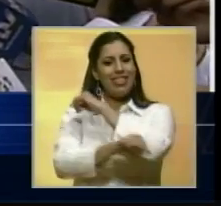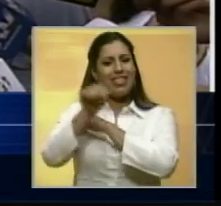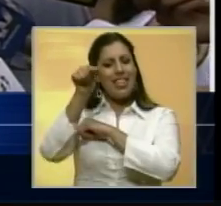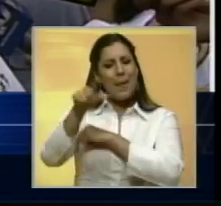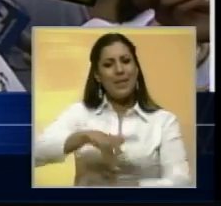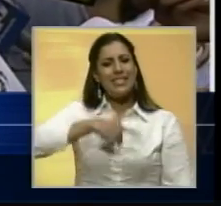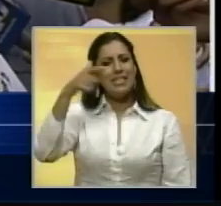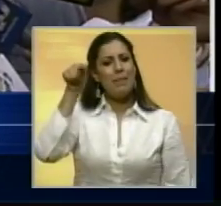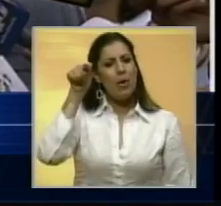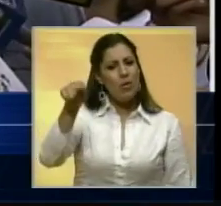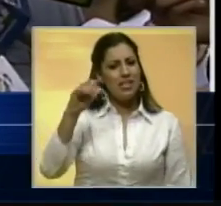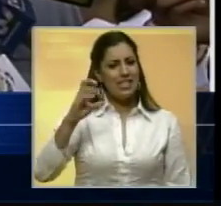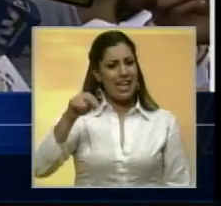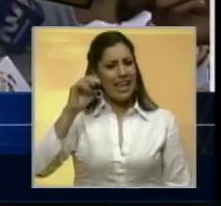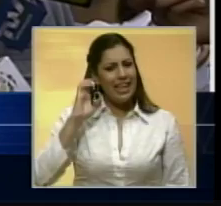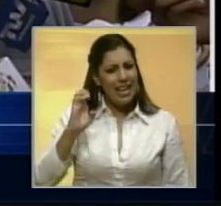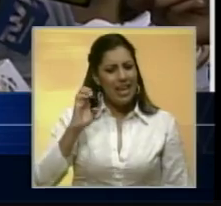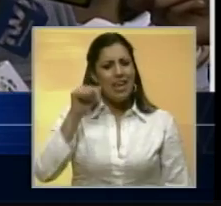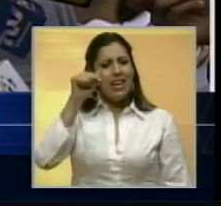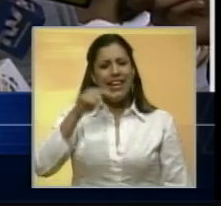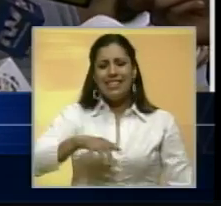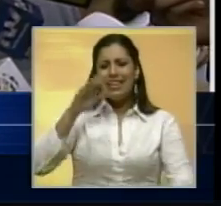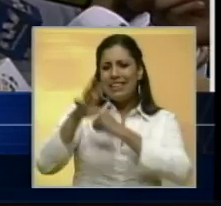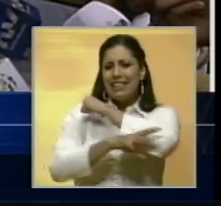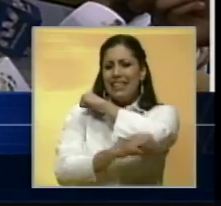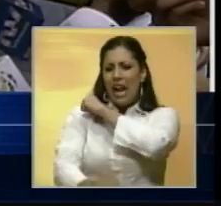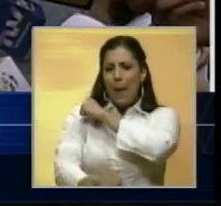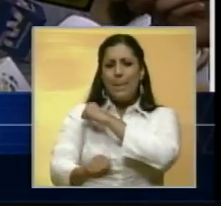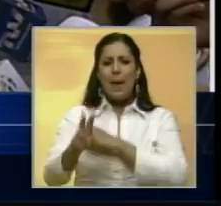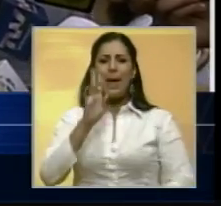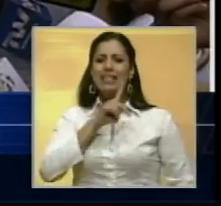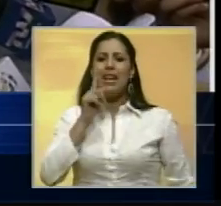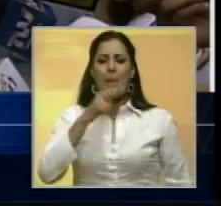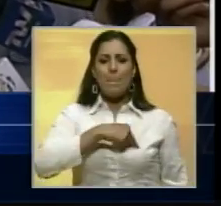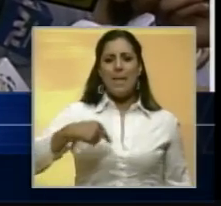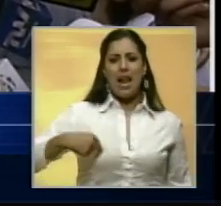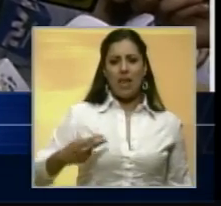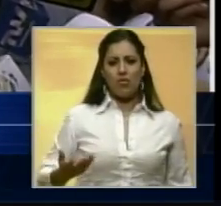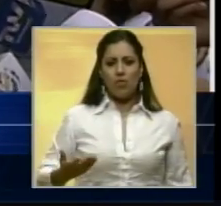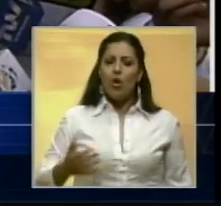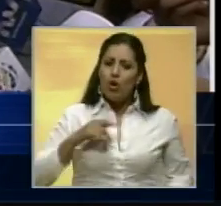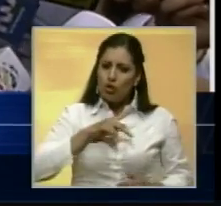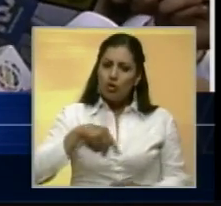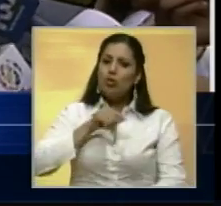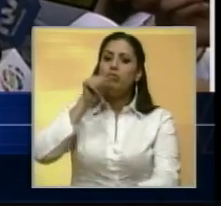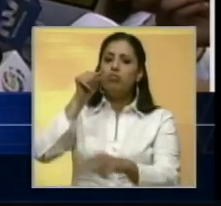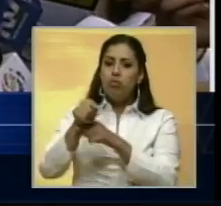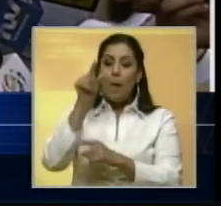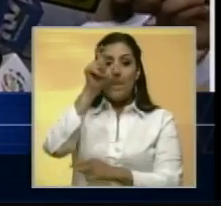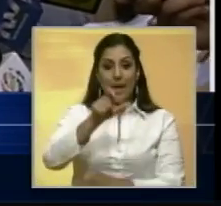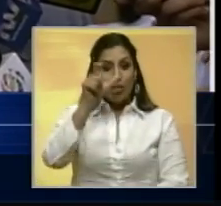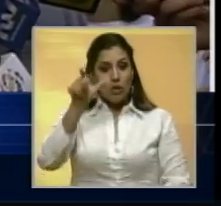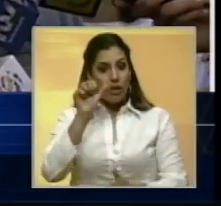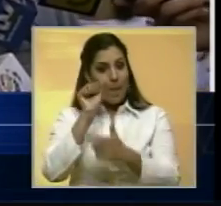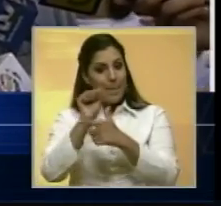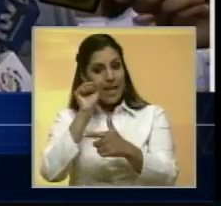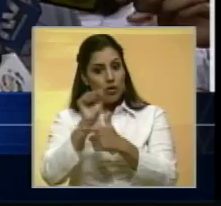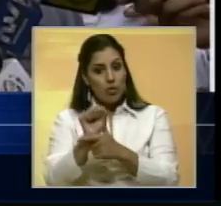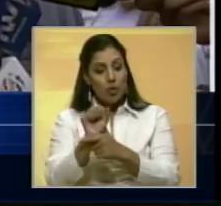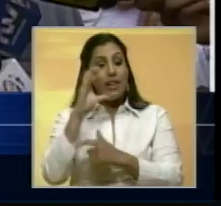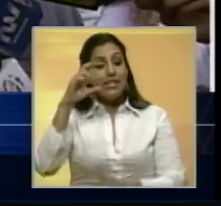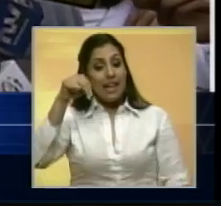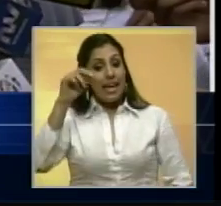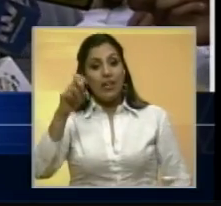una sinvergüenzura, eso fue una trampa, una malandrería. Venimos a decirle a los señores del